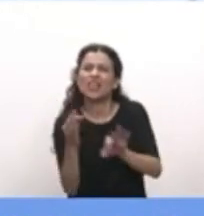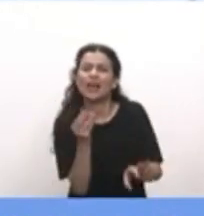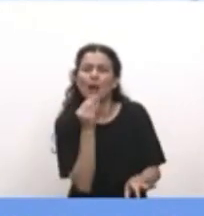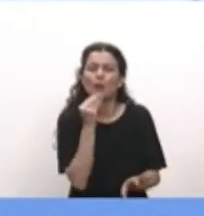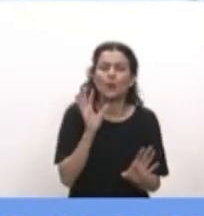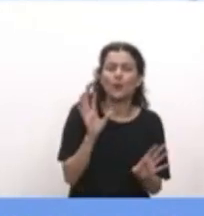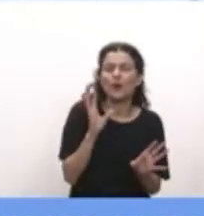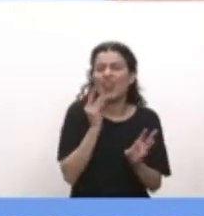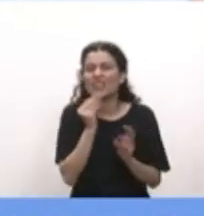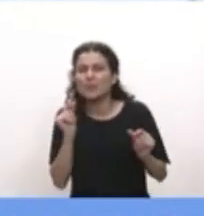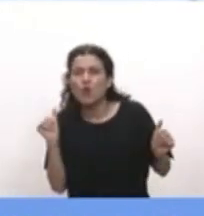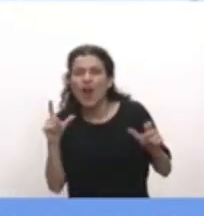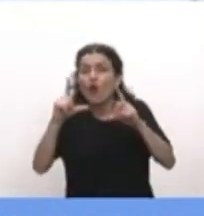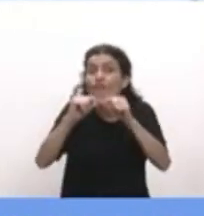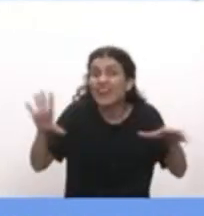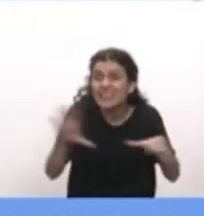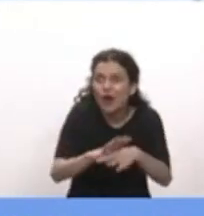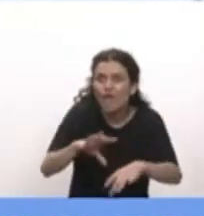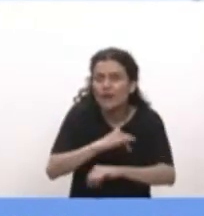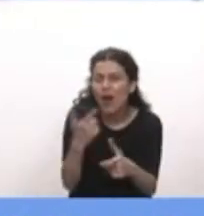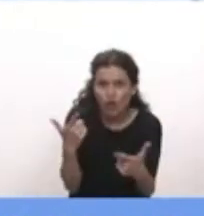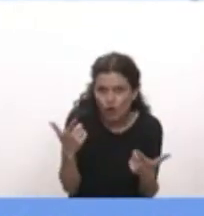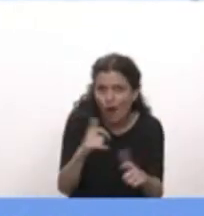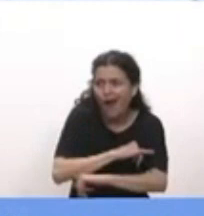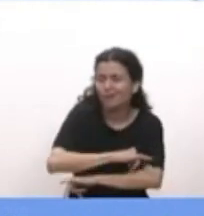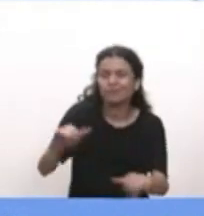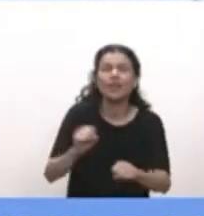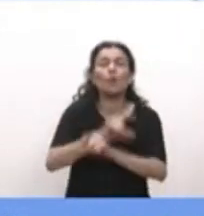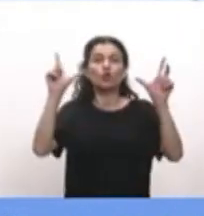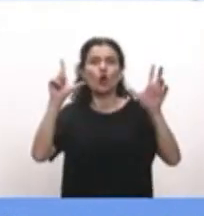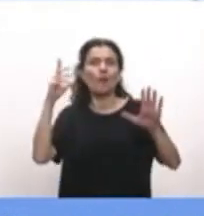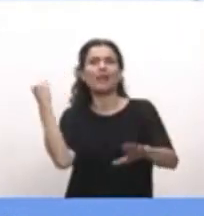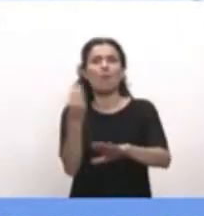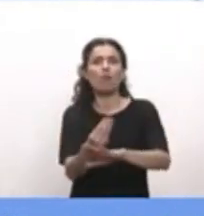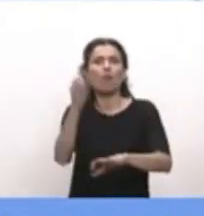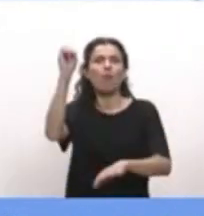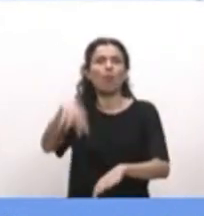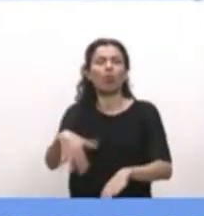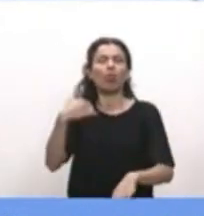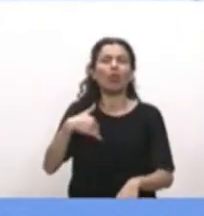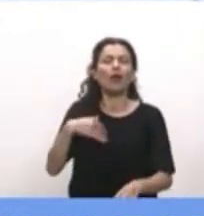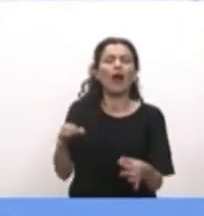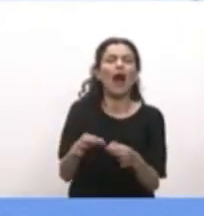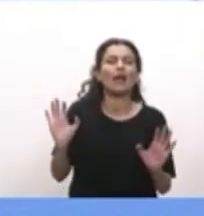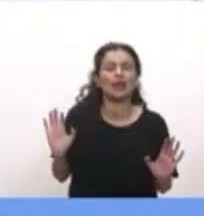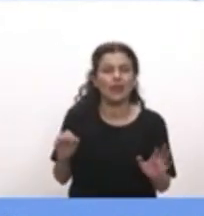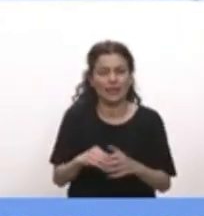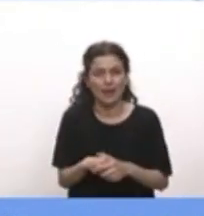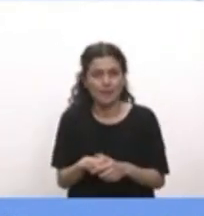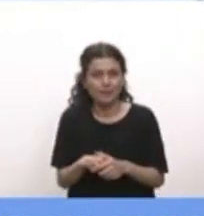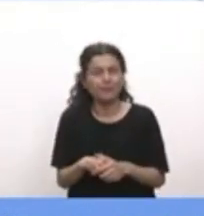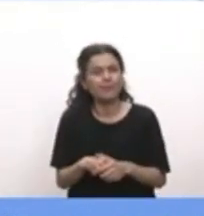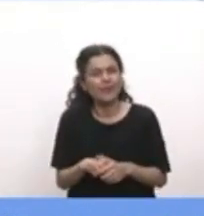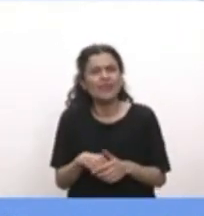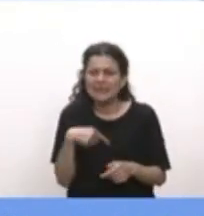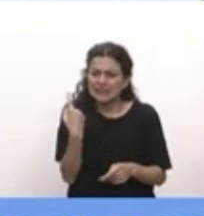no se sabía fecha, pero vino el lunes y el martes y apareció en los medios de comunicación, algo que tampoco se repudió por parte de